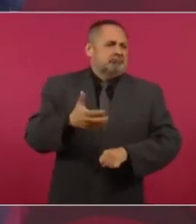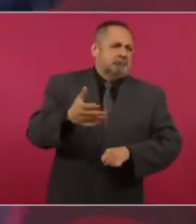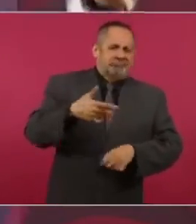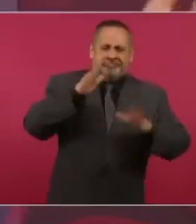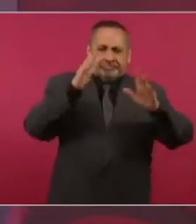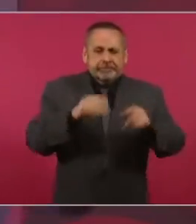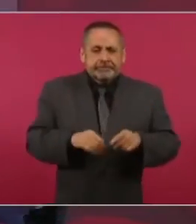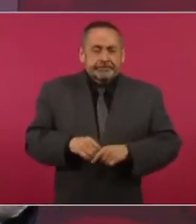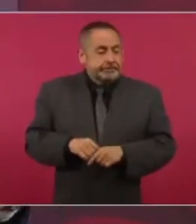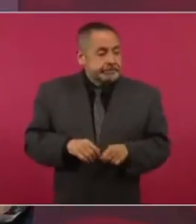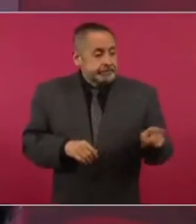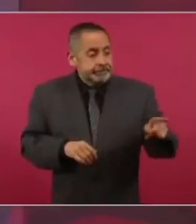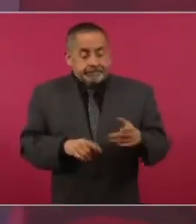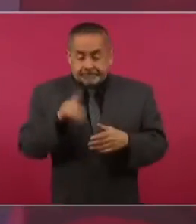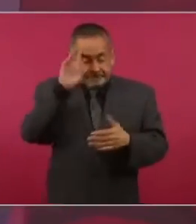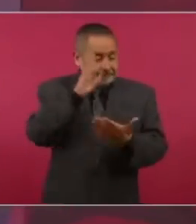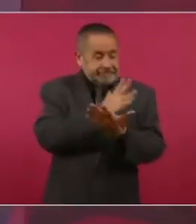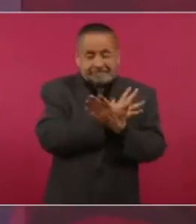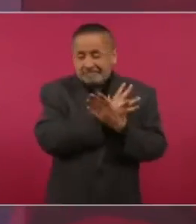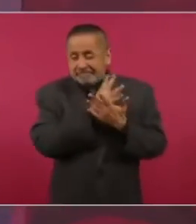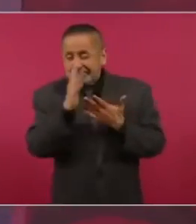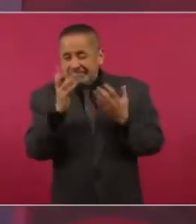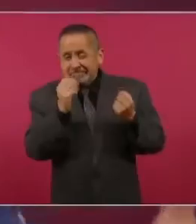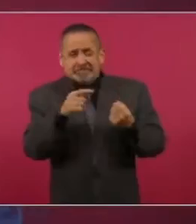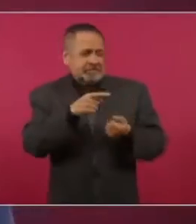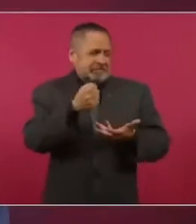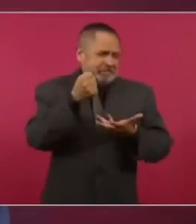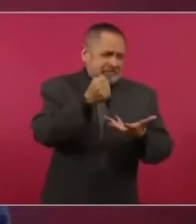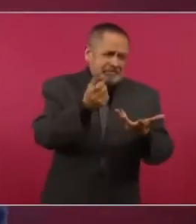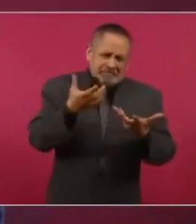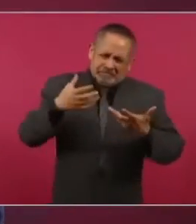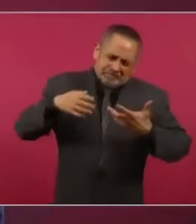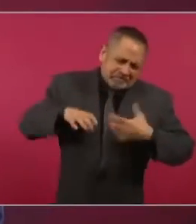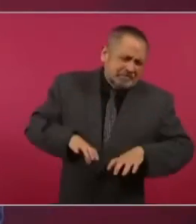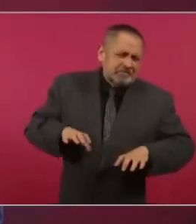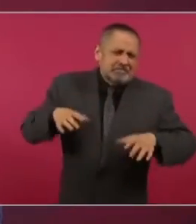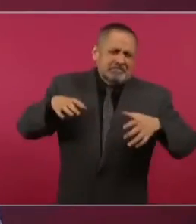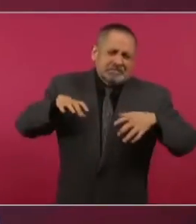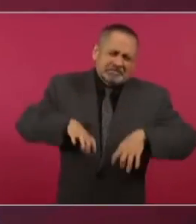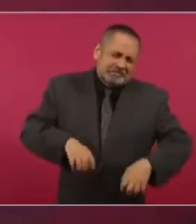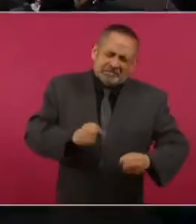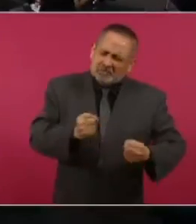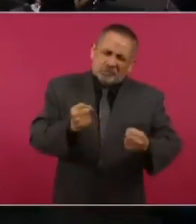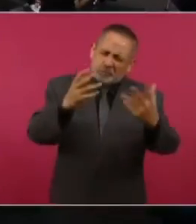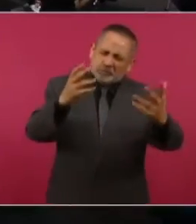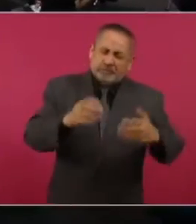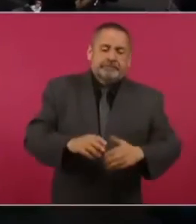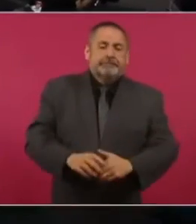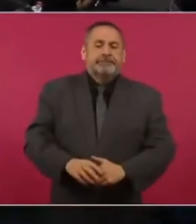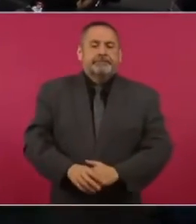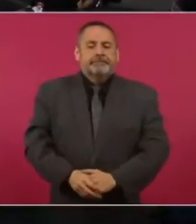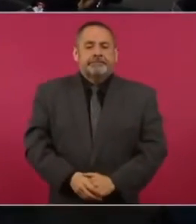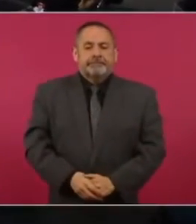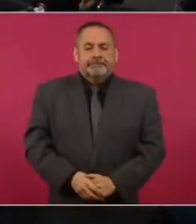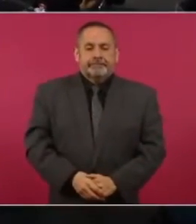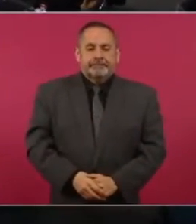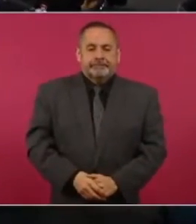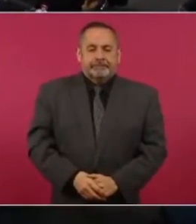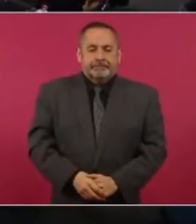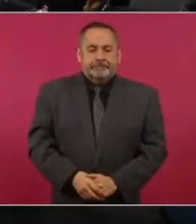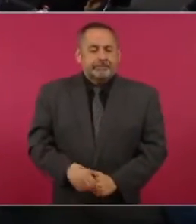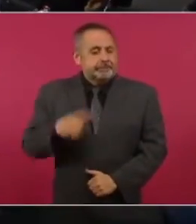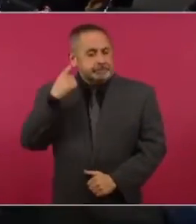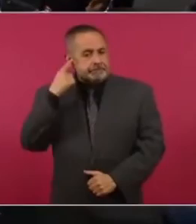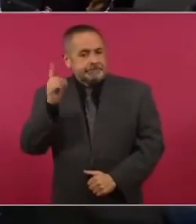de ahí los excesos y mucho dinero. En el caso del expresidente Calderón, ¿Se ha